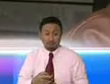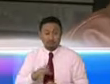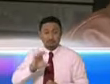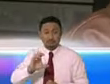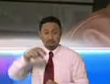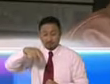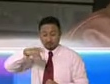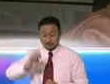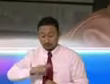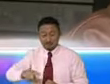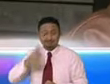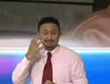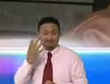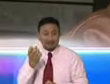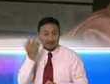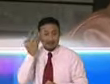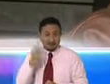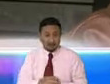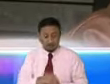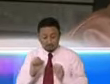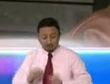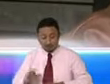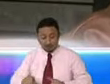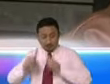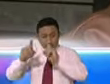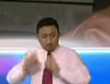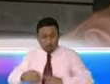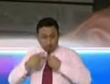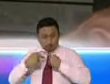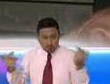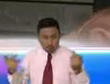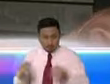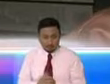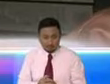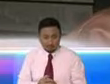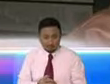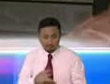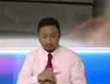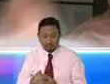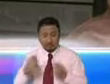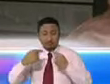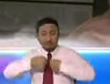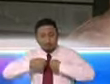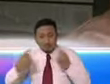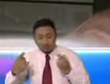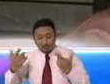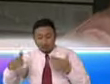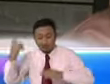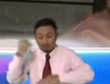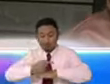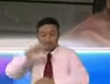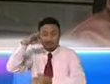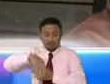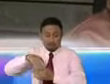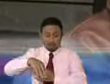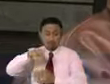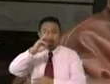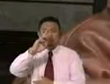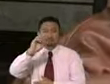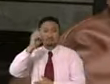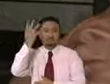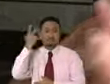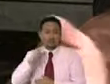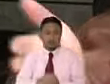Nacional Electoral para hacer la consulta, y entre la convocatoria y el día de las elecciones son 60 días. Es